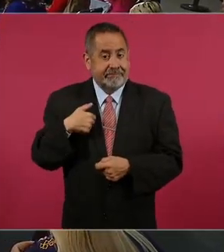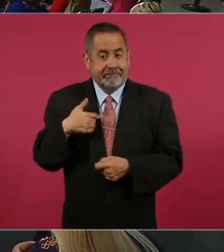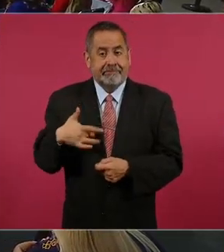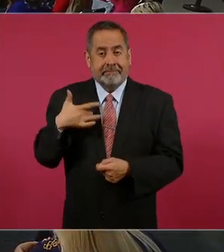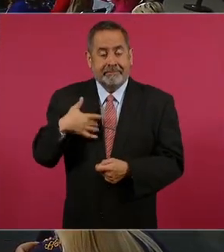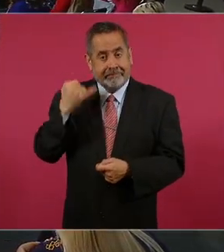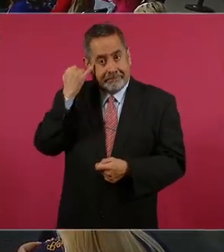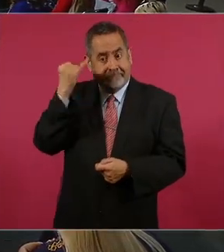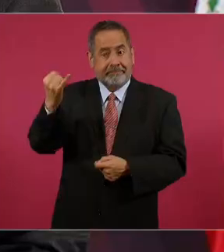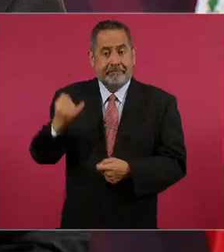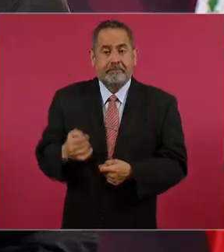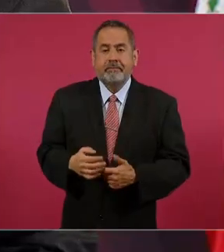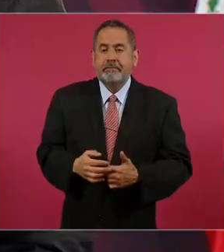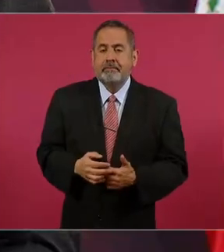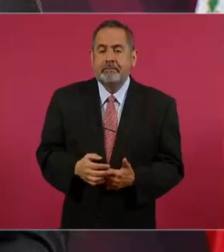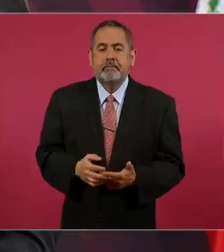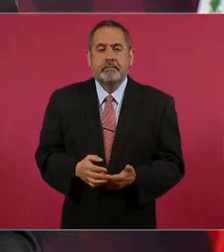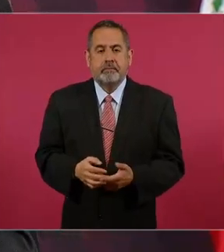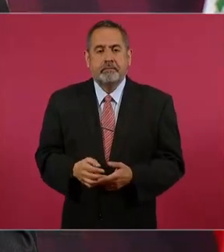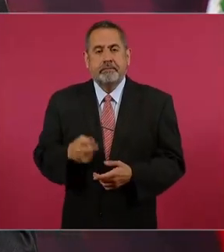y cuando di a conocer